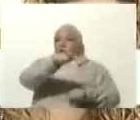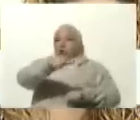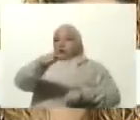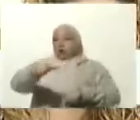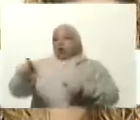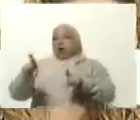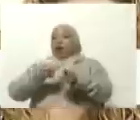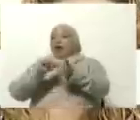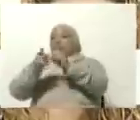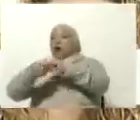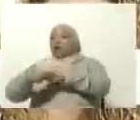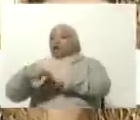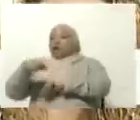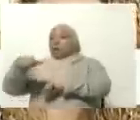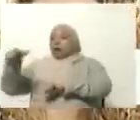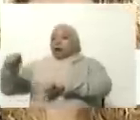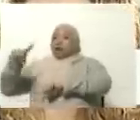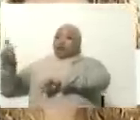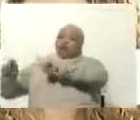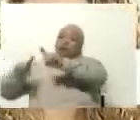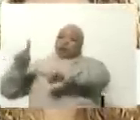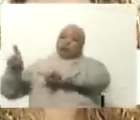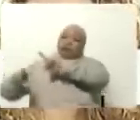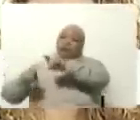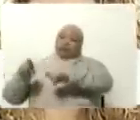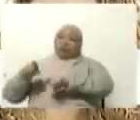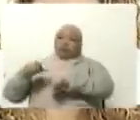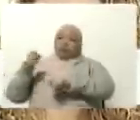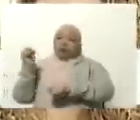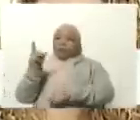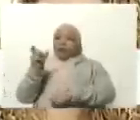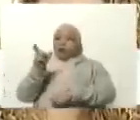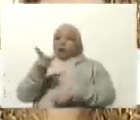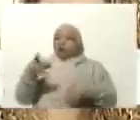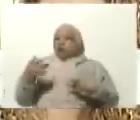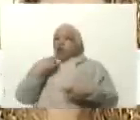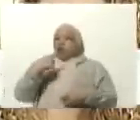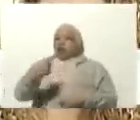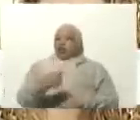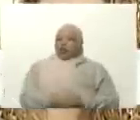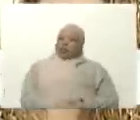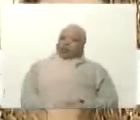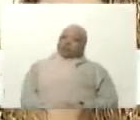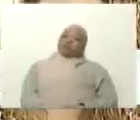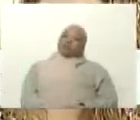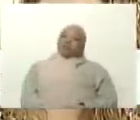para consultar al pueblo. También, ¿cuál es la posición del partido en cuanto a este tema?